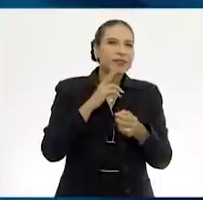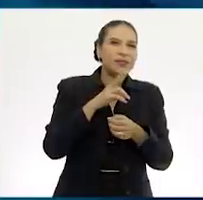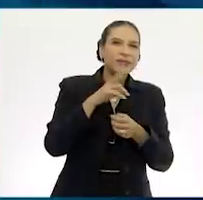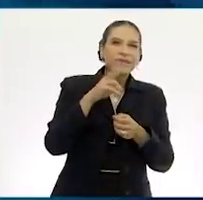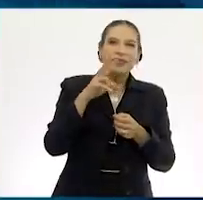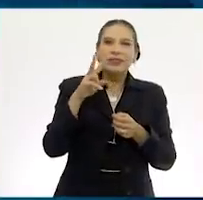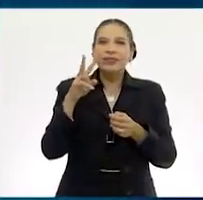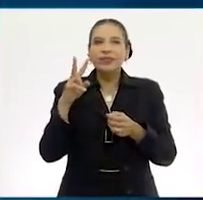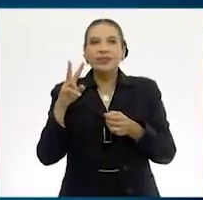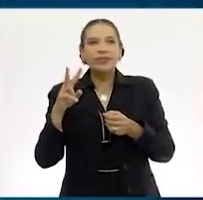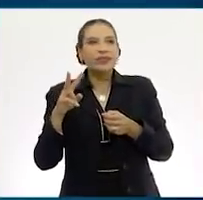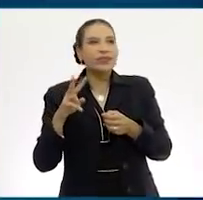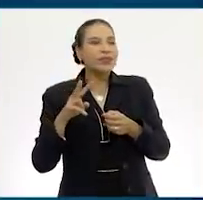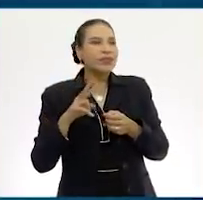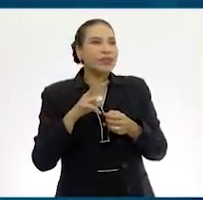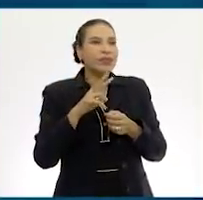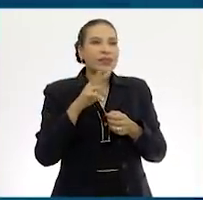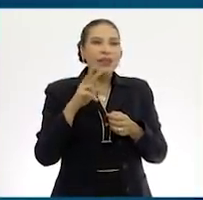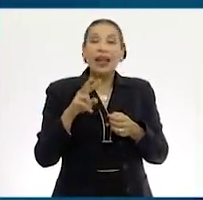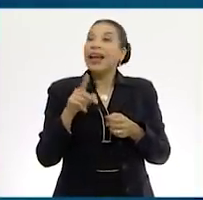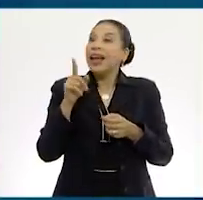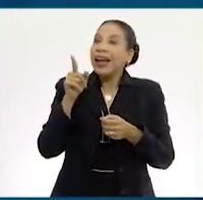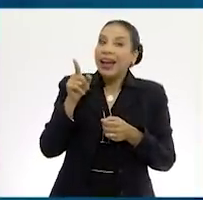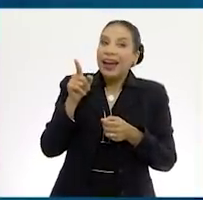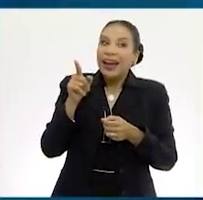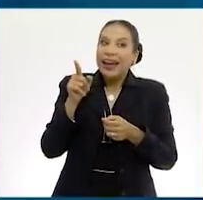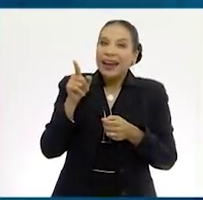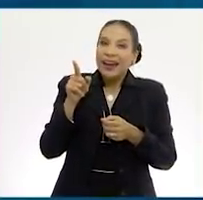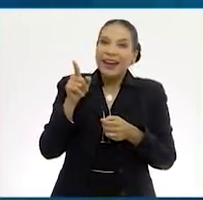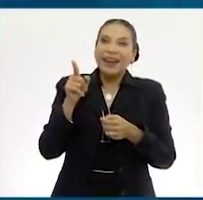¿Murciélagos? Ay. ¡Murciélagos! ¡Profe! ¡Ya los encontré!